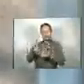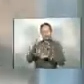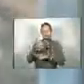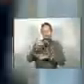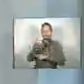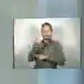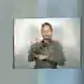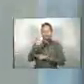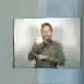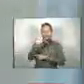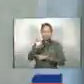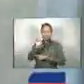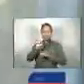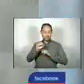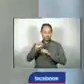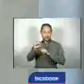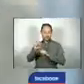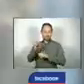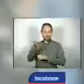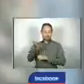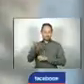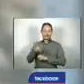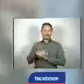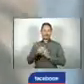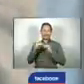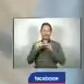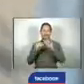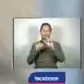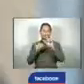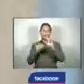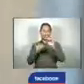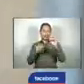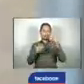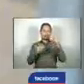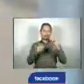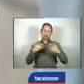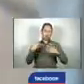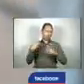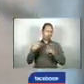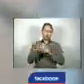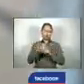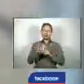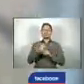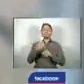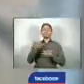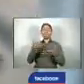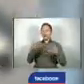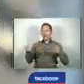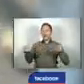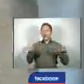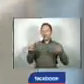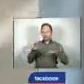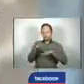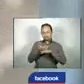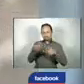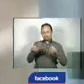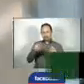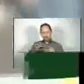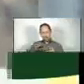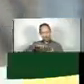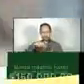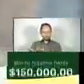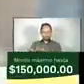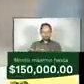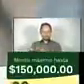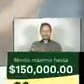50 personas fallecidas y más de 100 lesionadas luego que el camión en donde se transportaban volcara. Aseguró